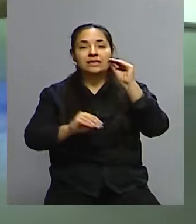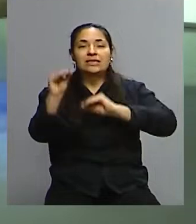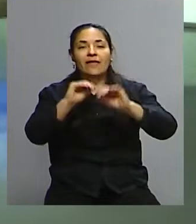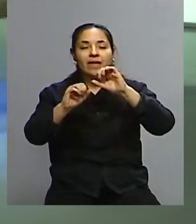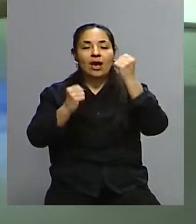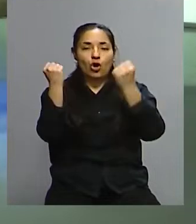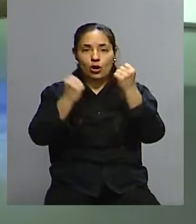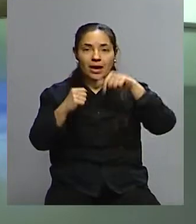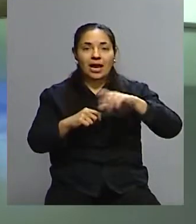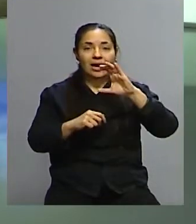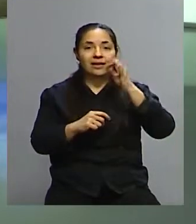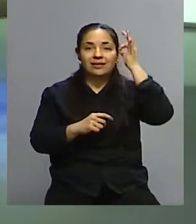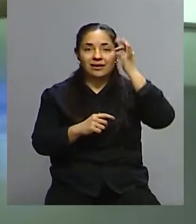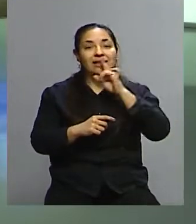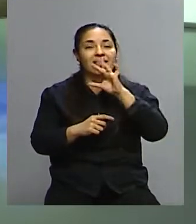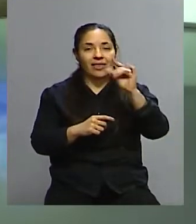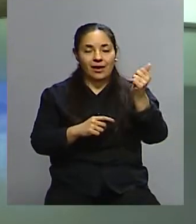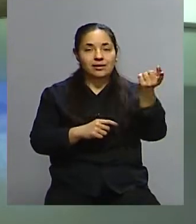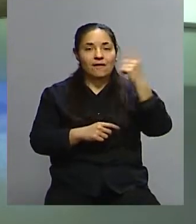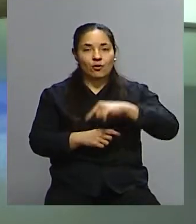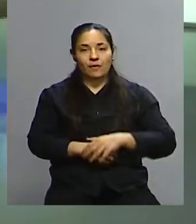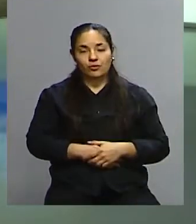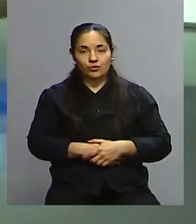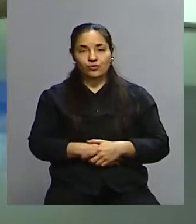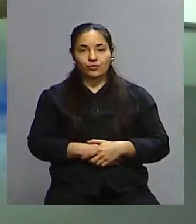el 30 de la TDA. Ya regresamos.